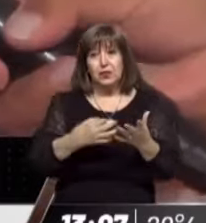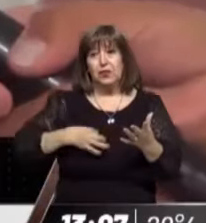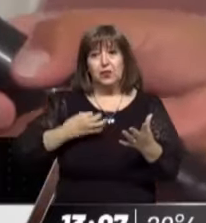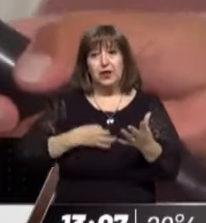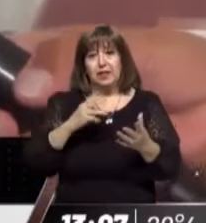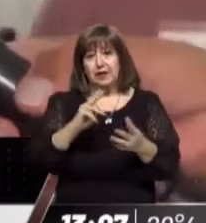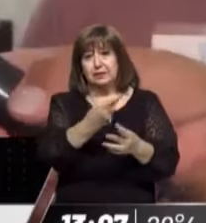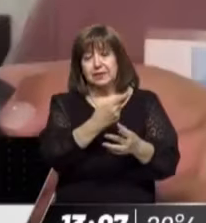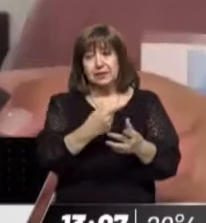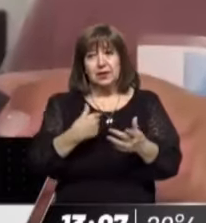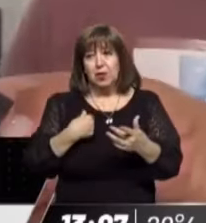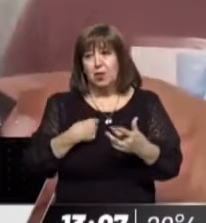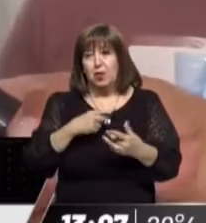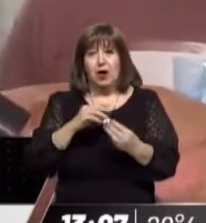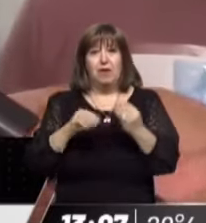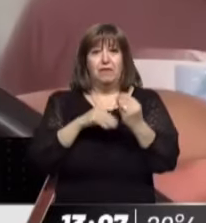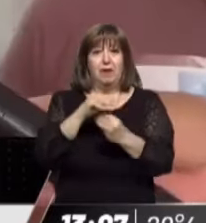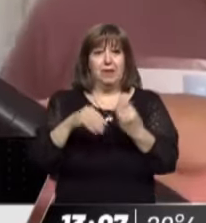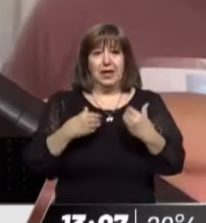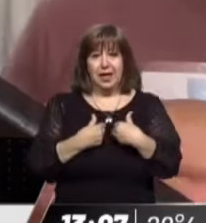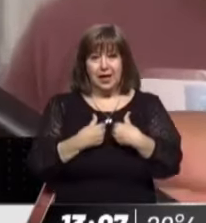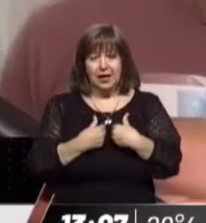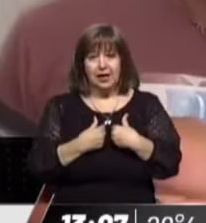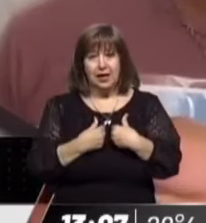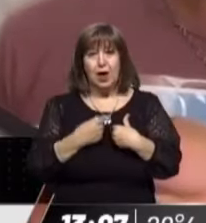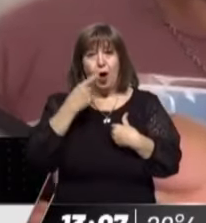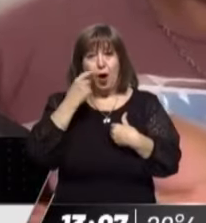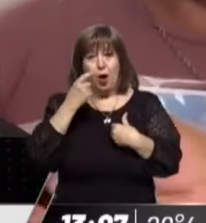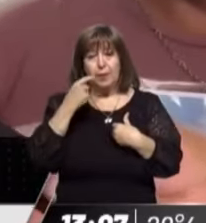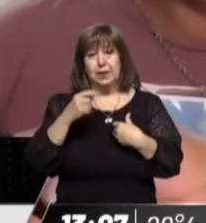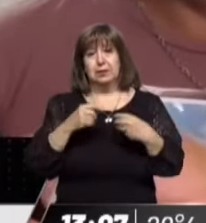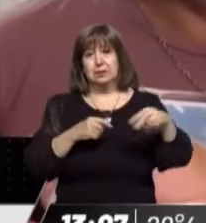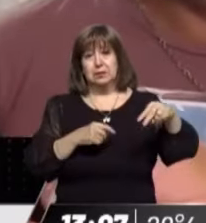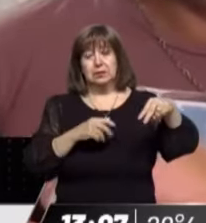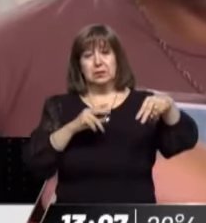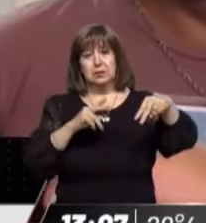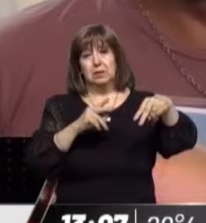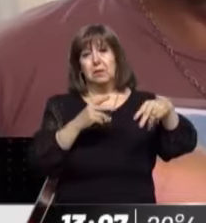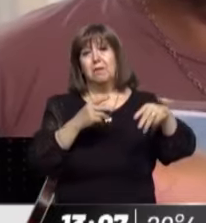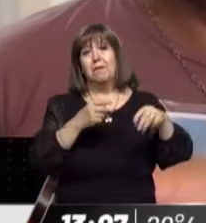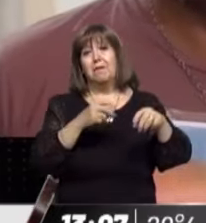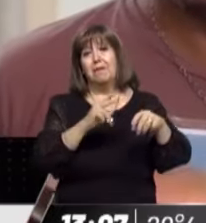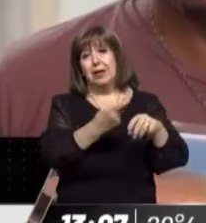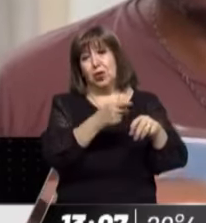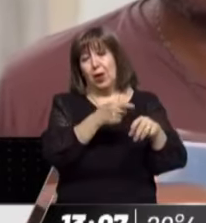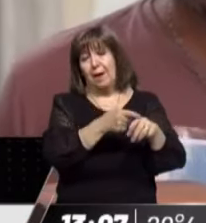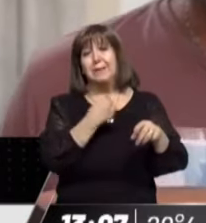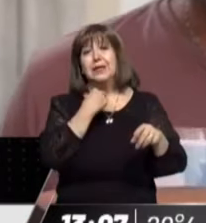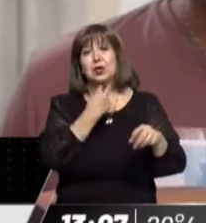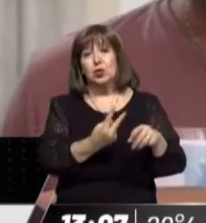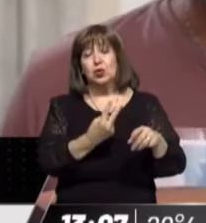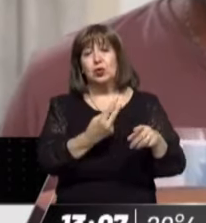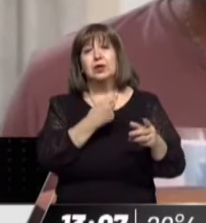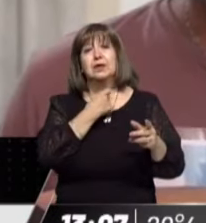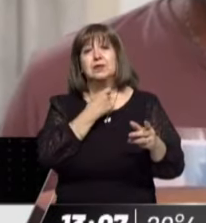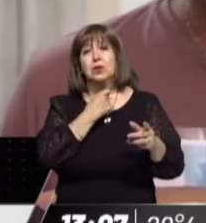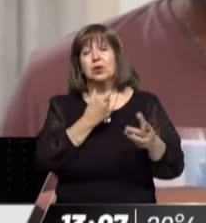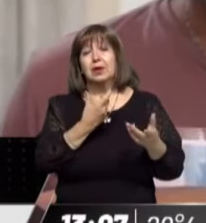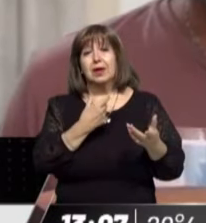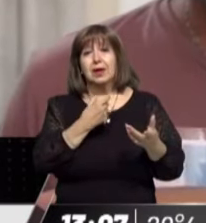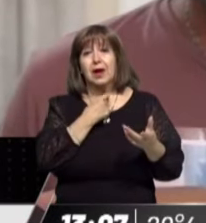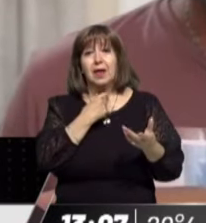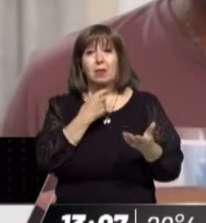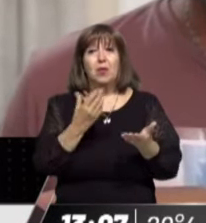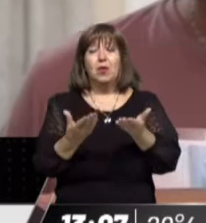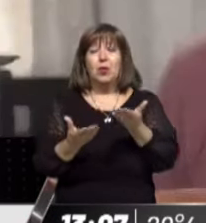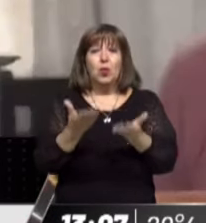lo arrebató mi hijo él este hombre nos arrebató la vida así que queremos justicia por él y que no haiga